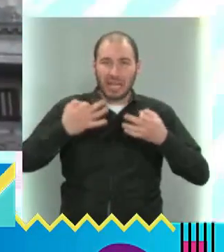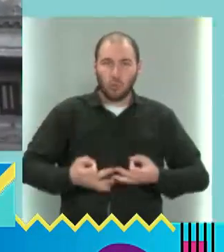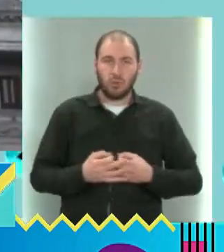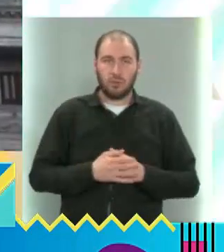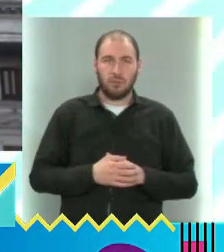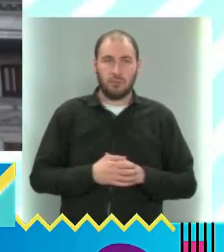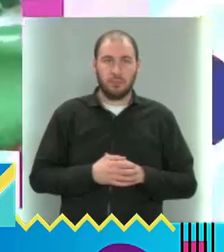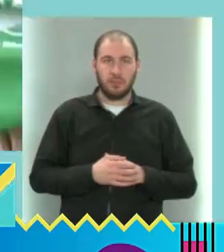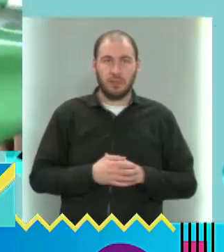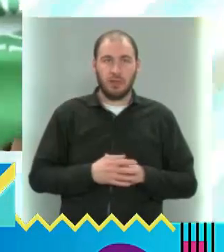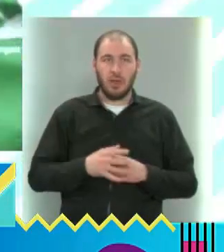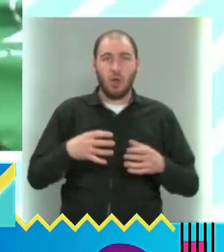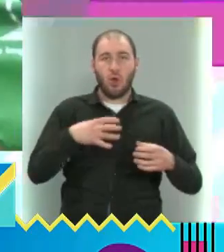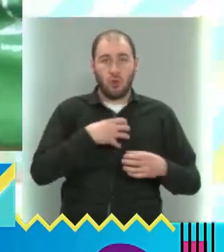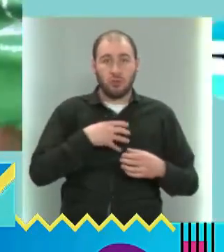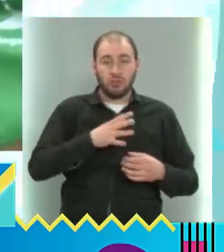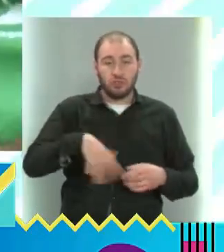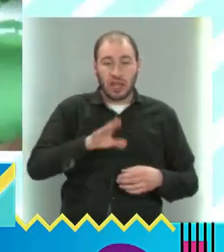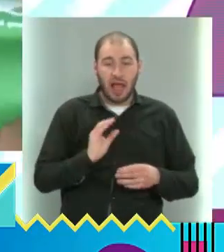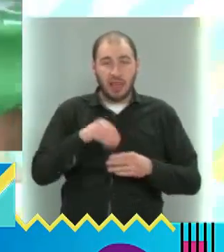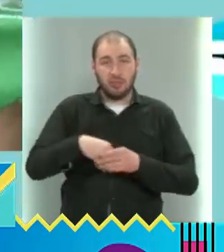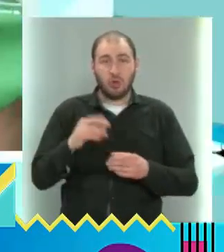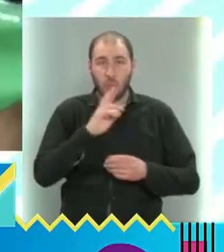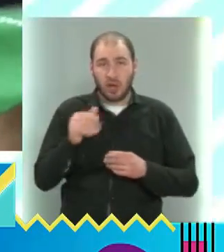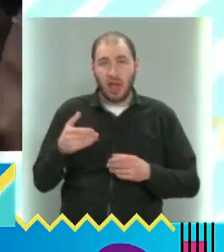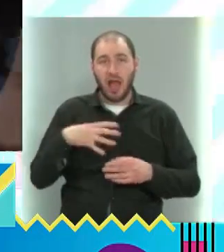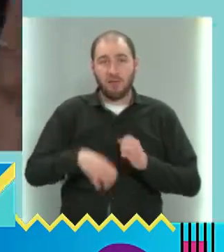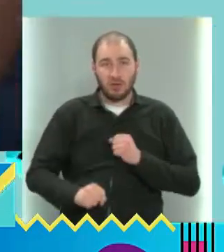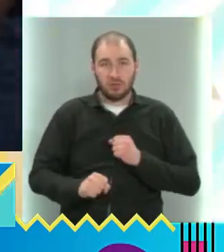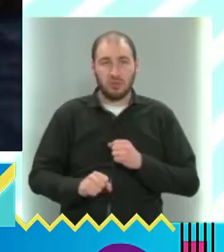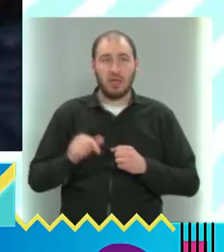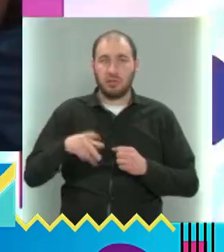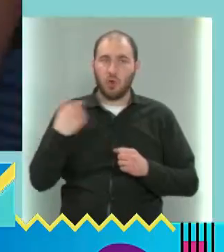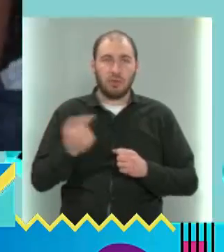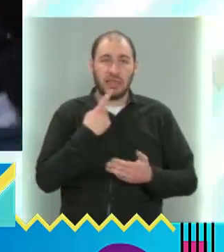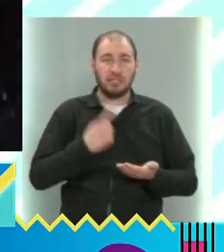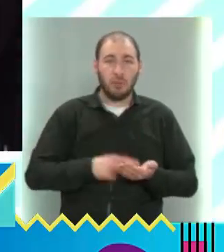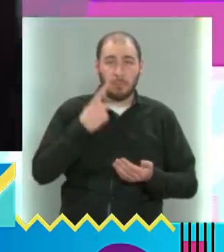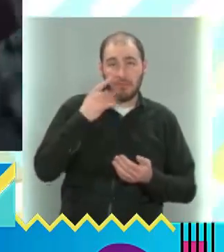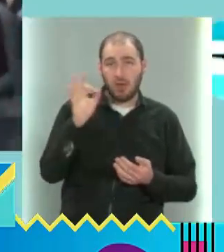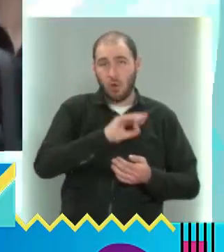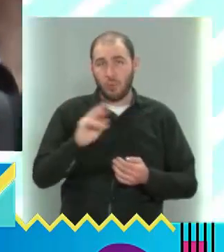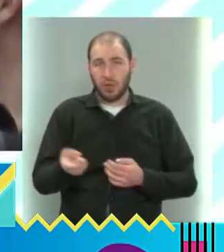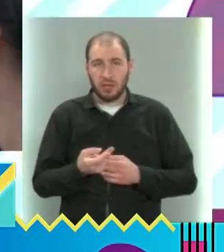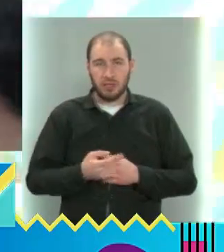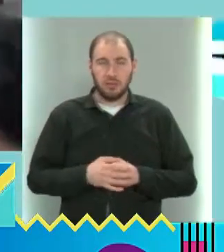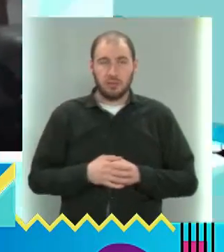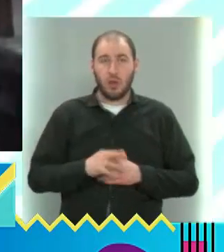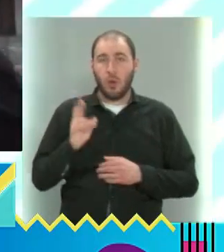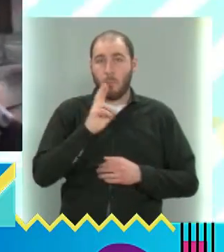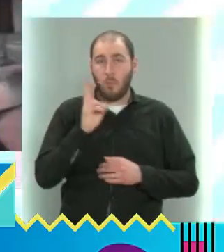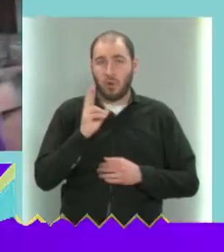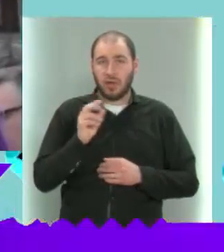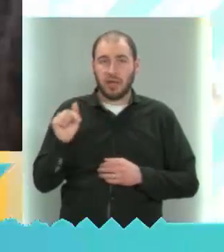hace que la clase social a la que pertenece la mujer que va a abortar sea fundamental para decidir si vive o muere, digamos. Aquella mujer